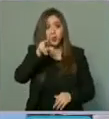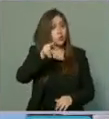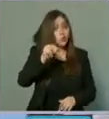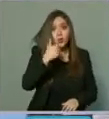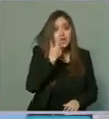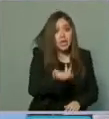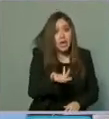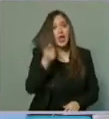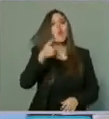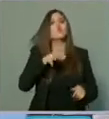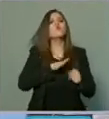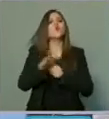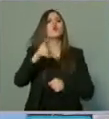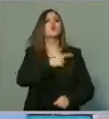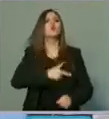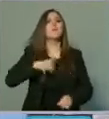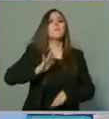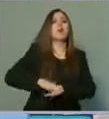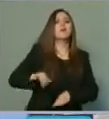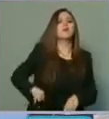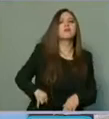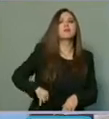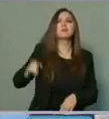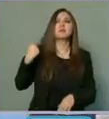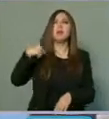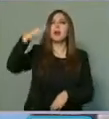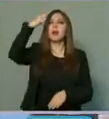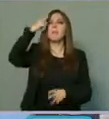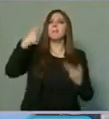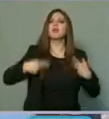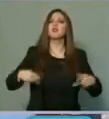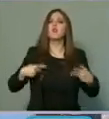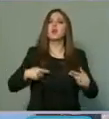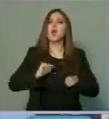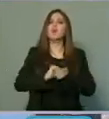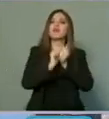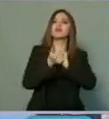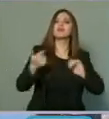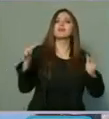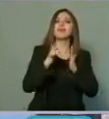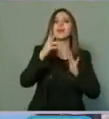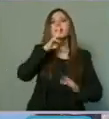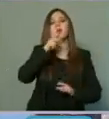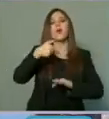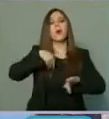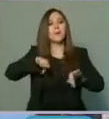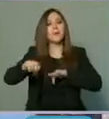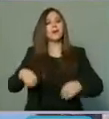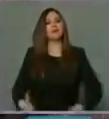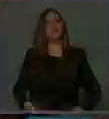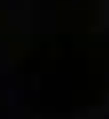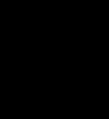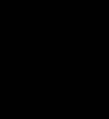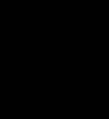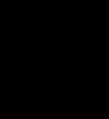¿qué te gustaría hacer? Y ahí a lo mejor la persona conecta con más entusiasmo para vivir y para trabajar. Perfecto, pues muchísimas gracias.